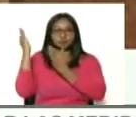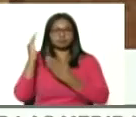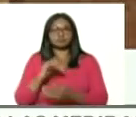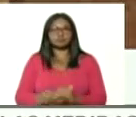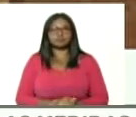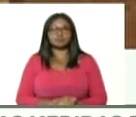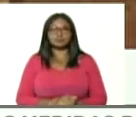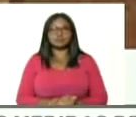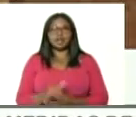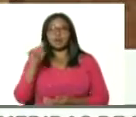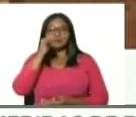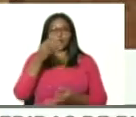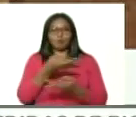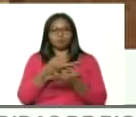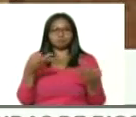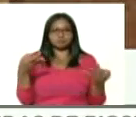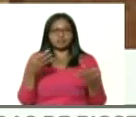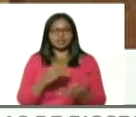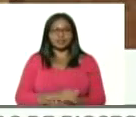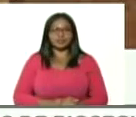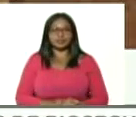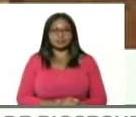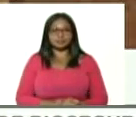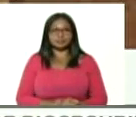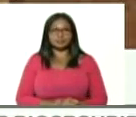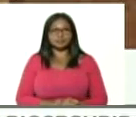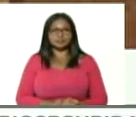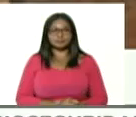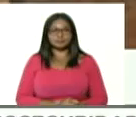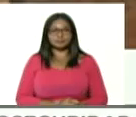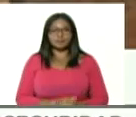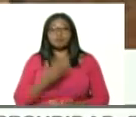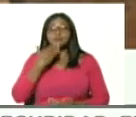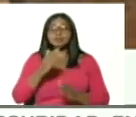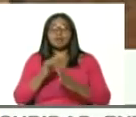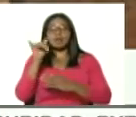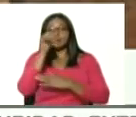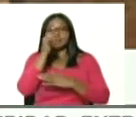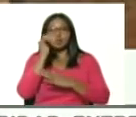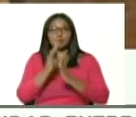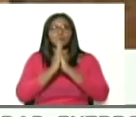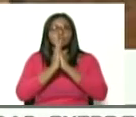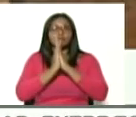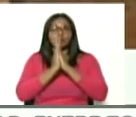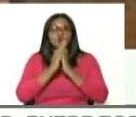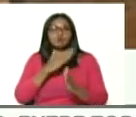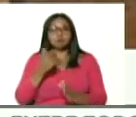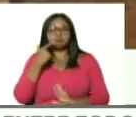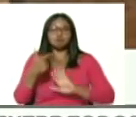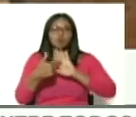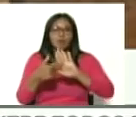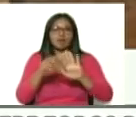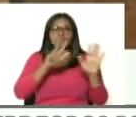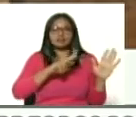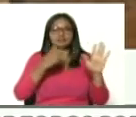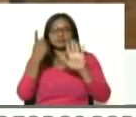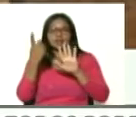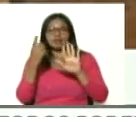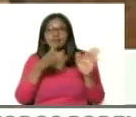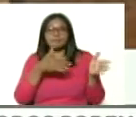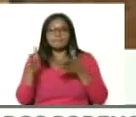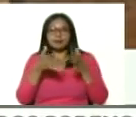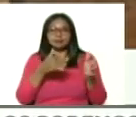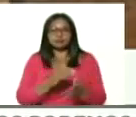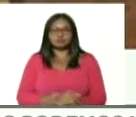video espectacular. Pídele el video. Vamos a estrenarlo el día de hoy, 16 de marzo. Fíjense ustedes,